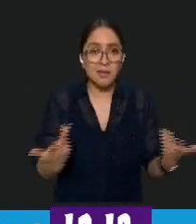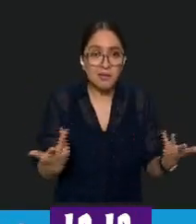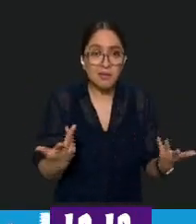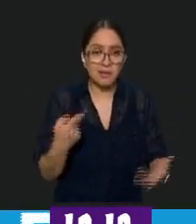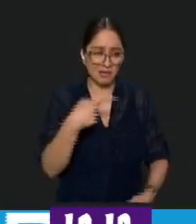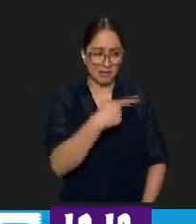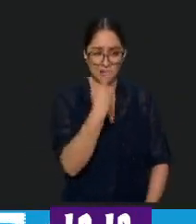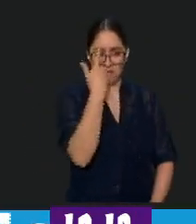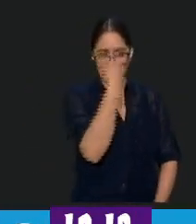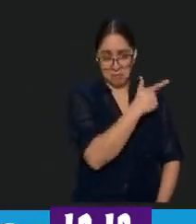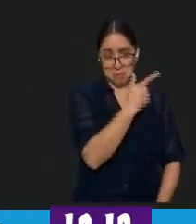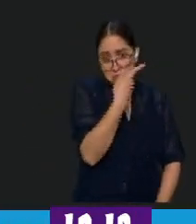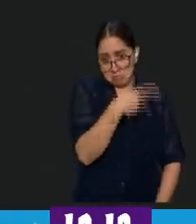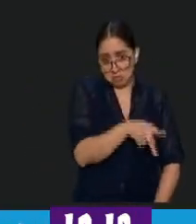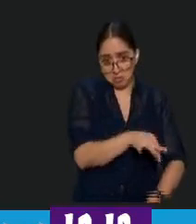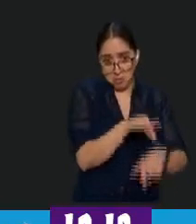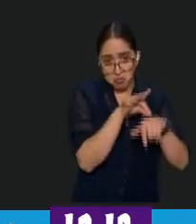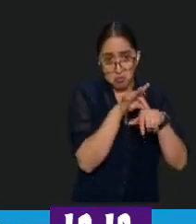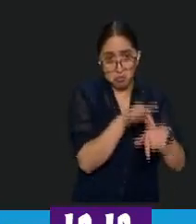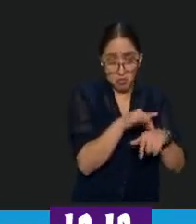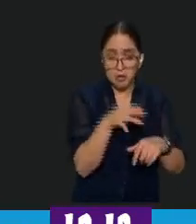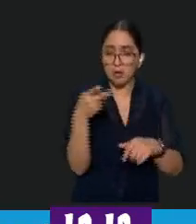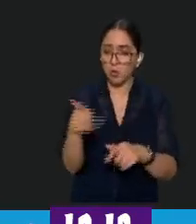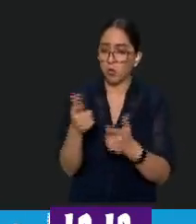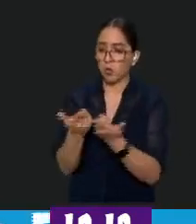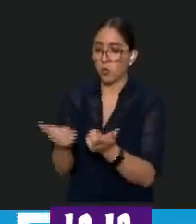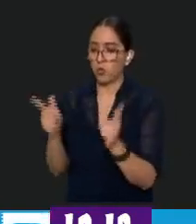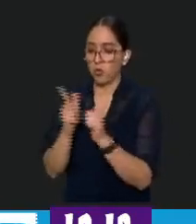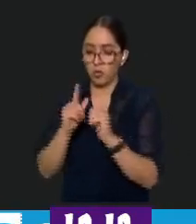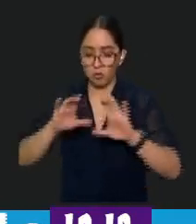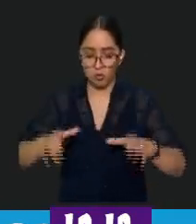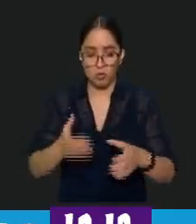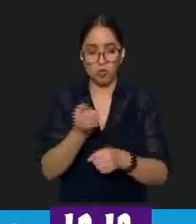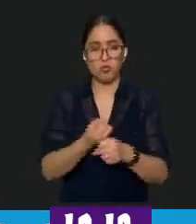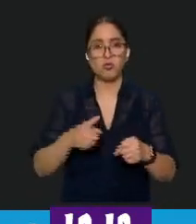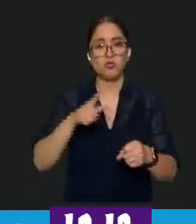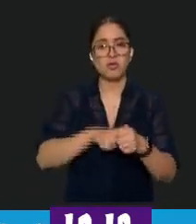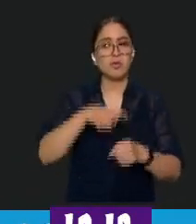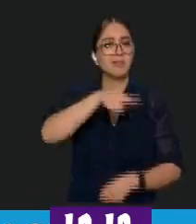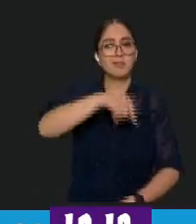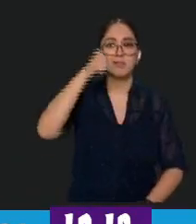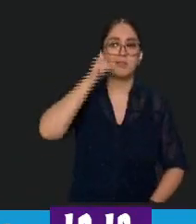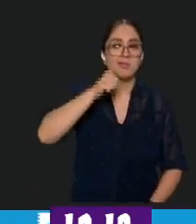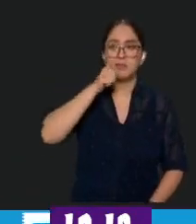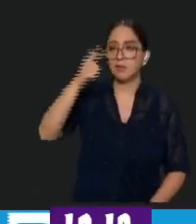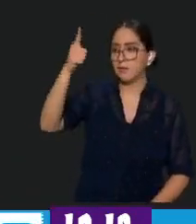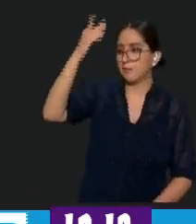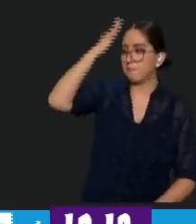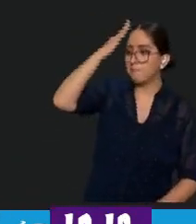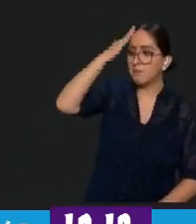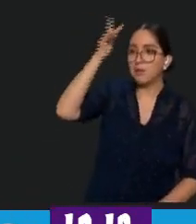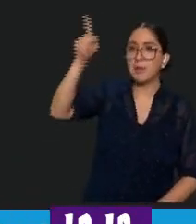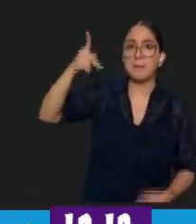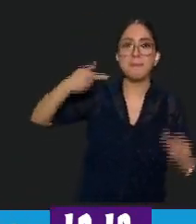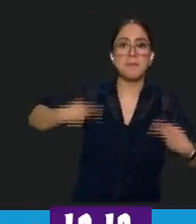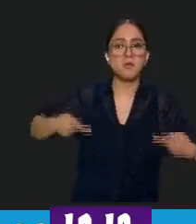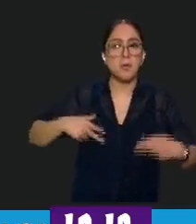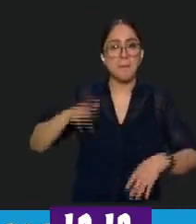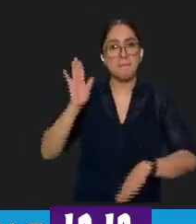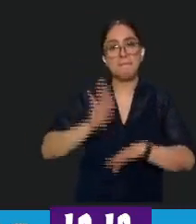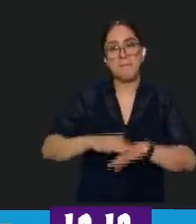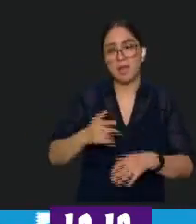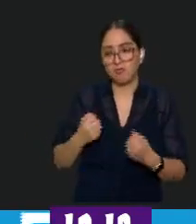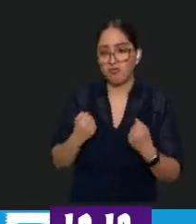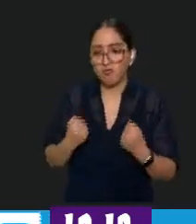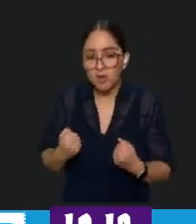real. Y en gran parte de nuestros grupos sociales nos regimos por estos principios. El más fuerte, el